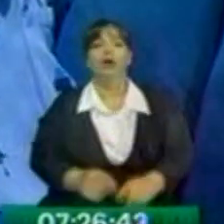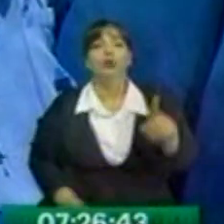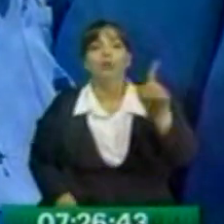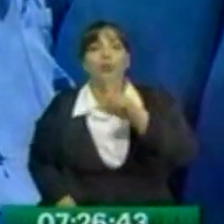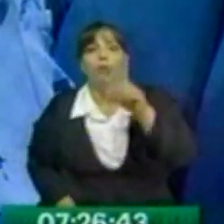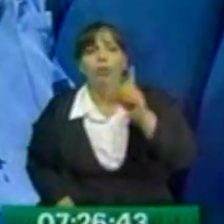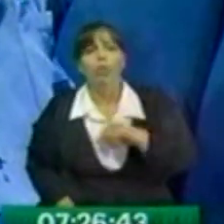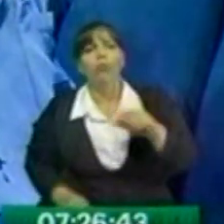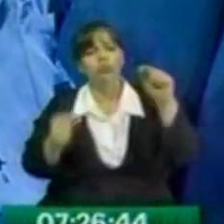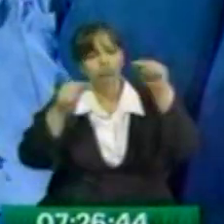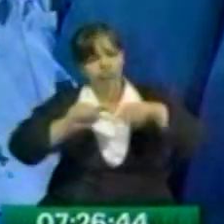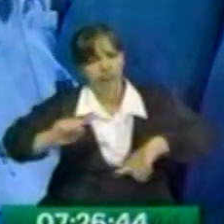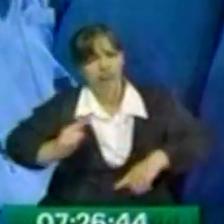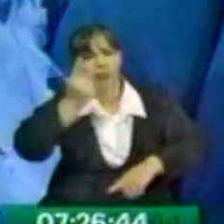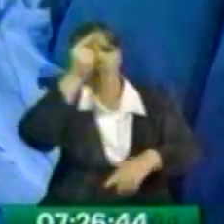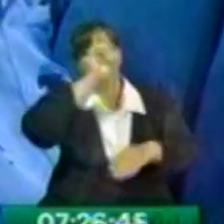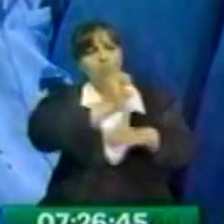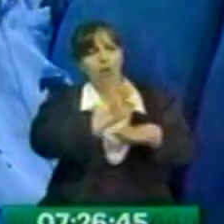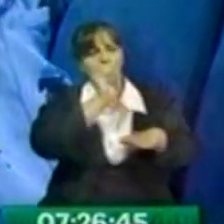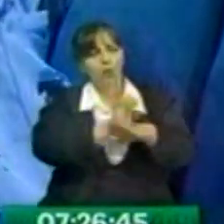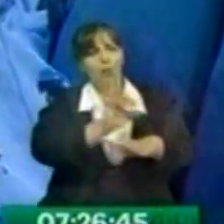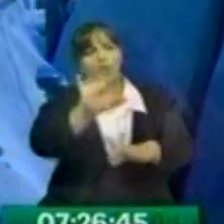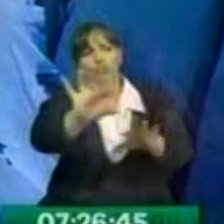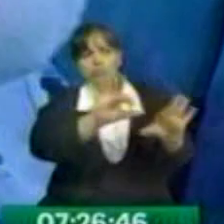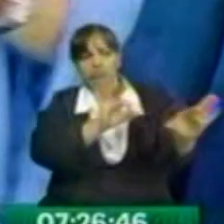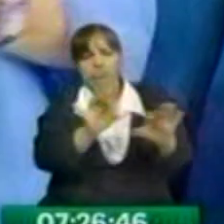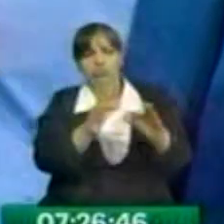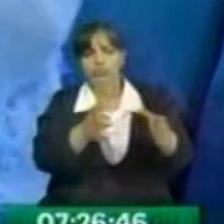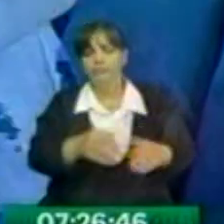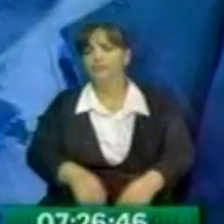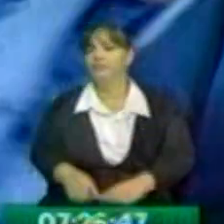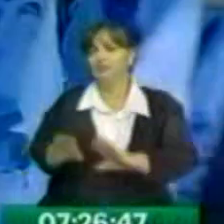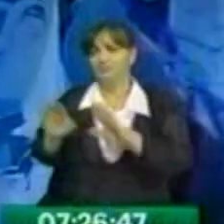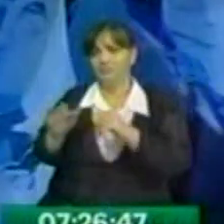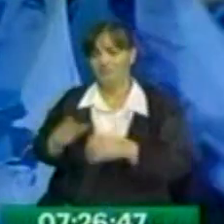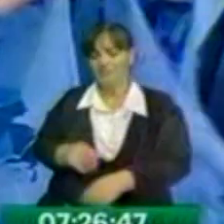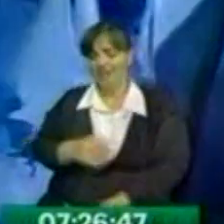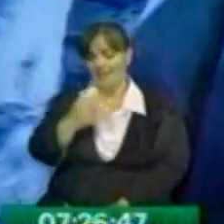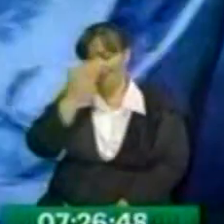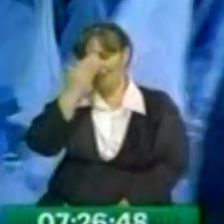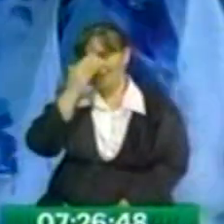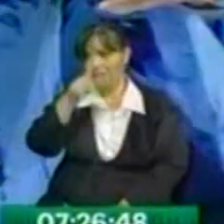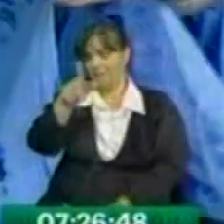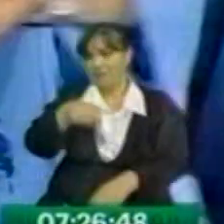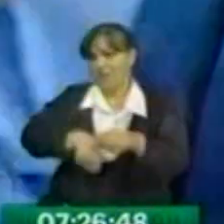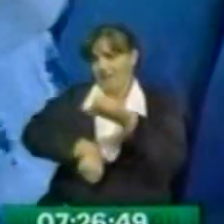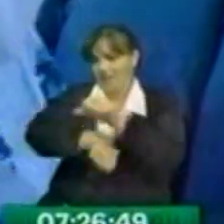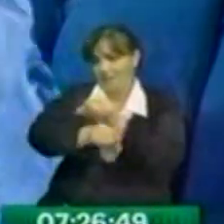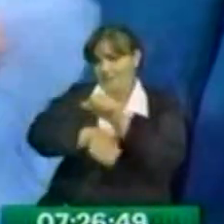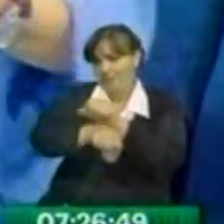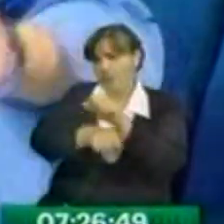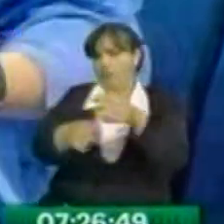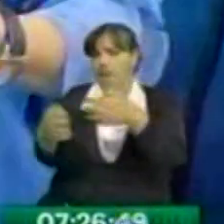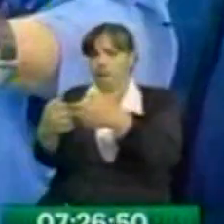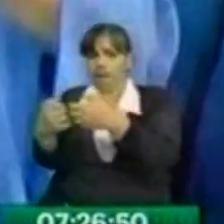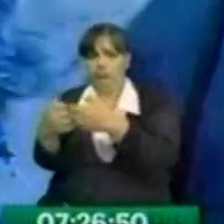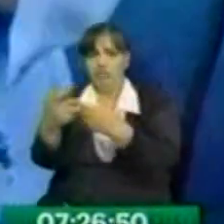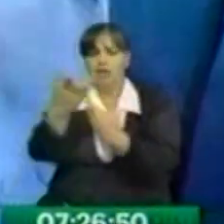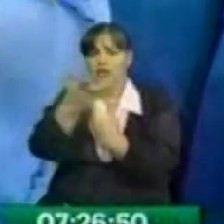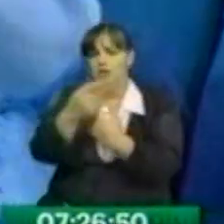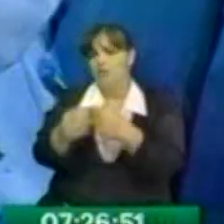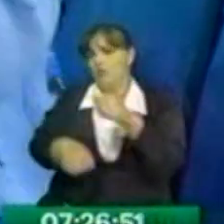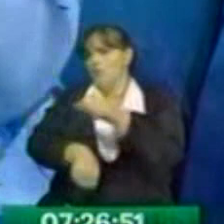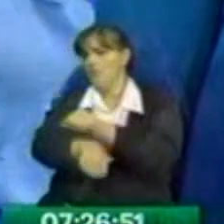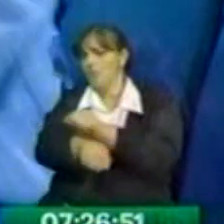producción, solo una pregunta final. Así como en el fútbol hay las escuelas y en los semilleros de los nuevos deportistas, ¿qué hay en el arte? ¿Se los